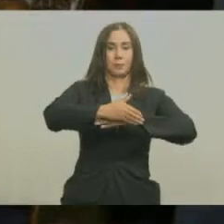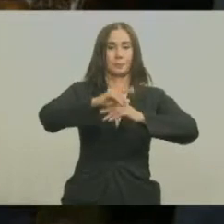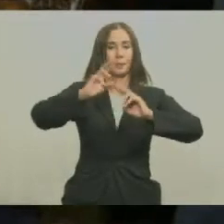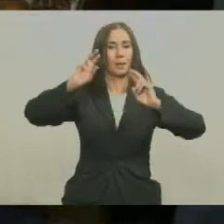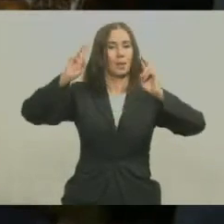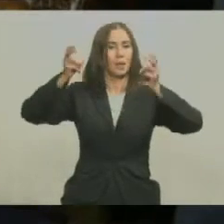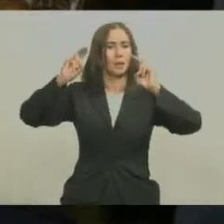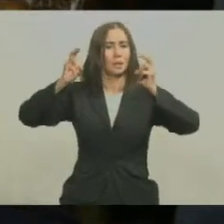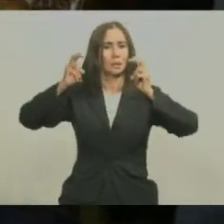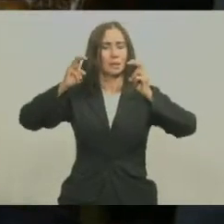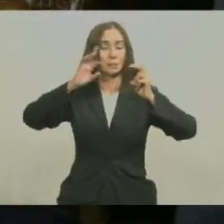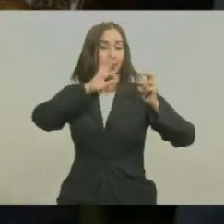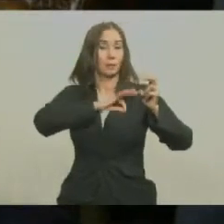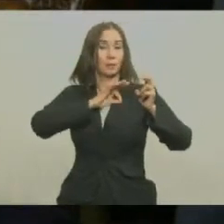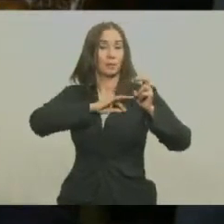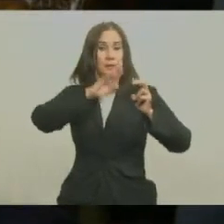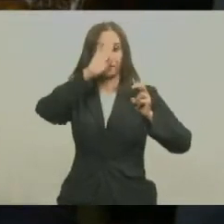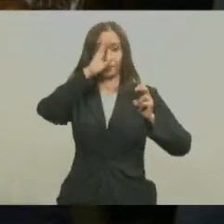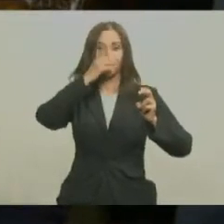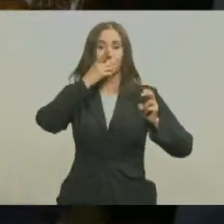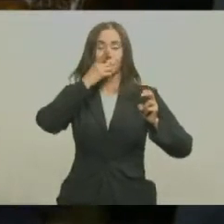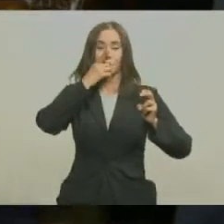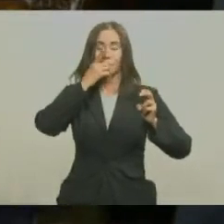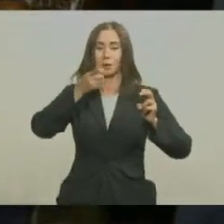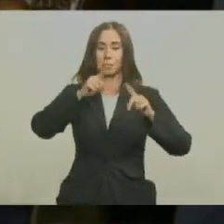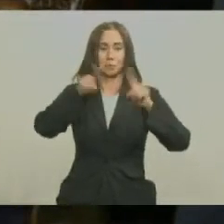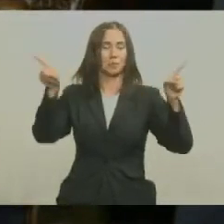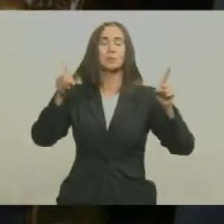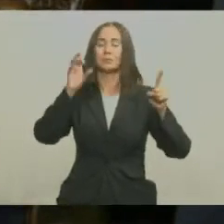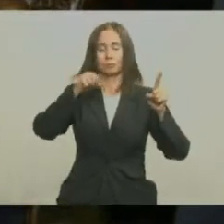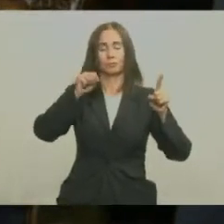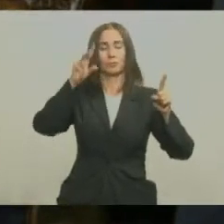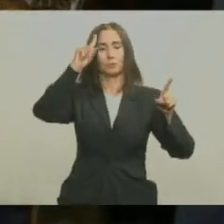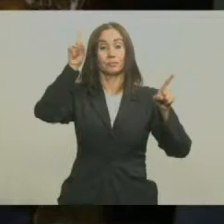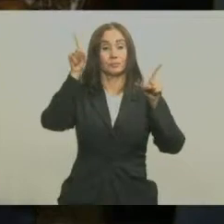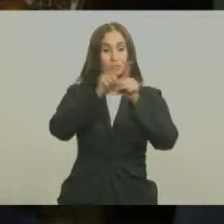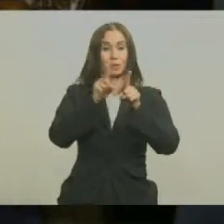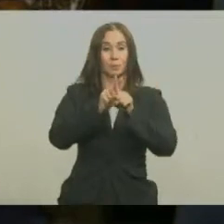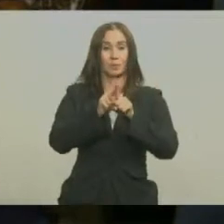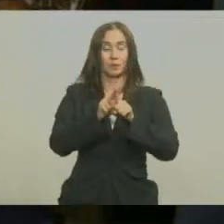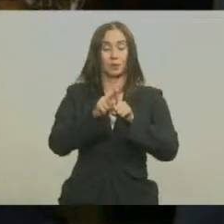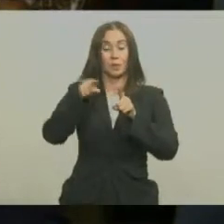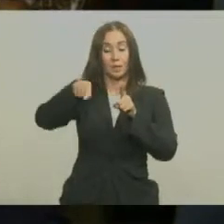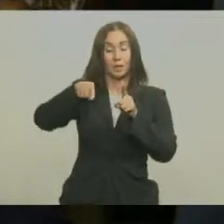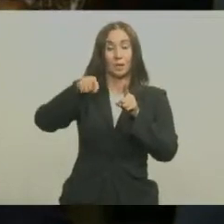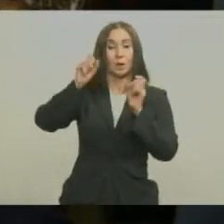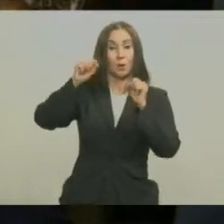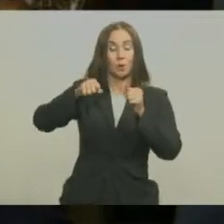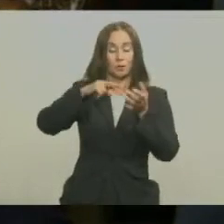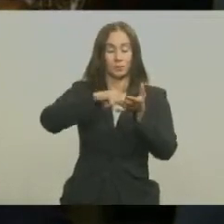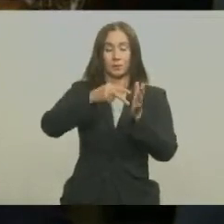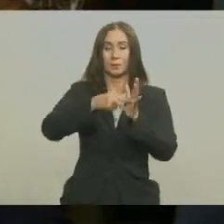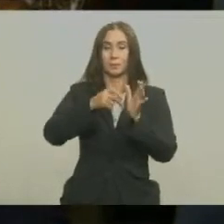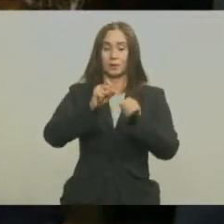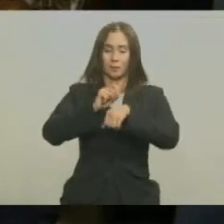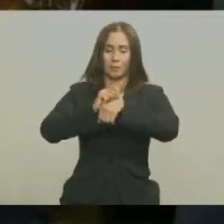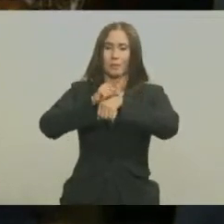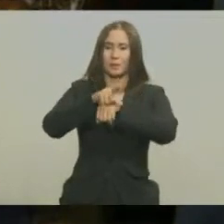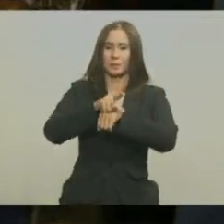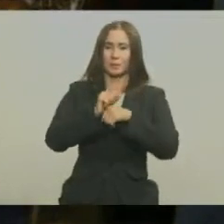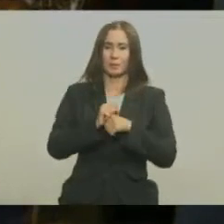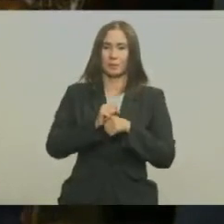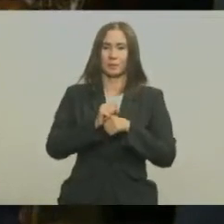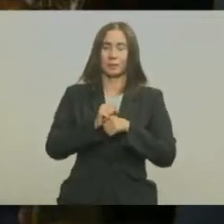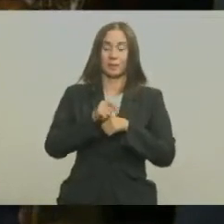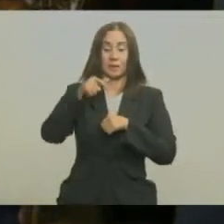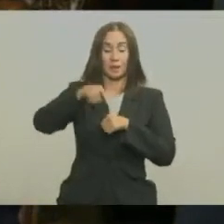sociedad dominicana ponernos de acuerdo. Es posible enviarle un mensaje a la sociedad dominicana que mientras existan